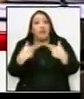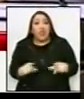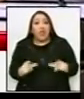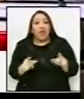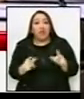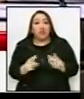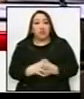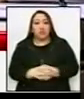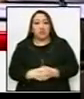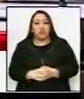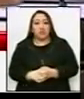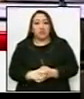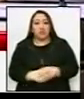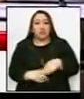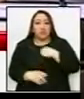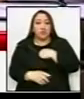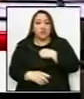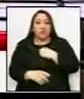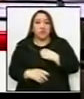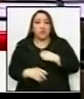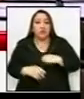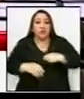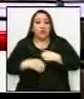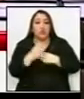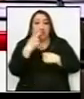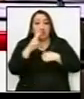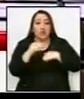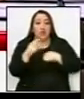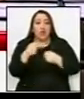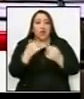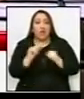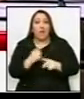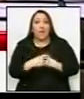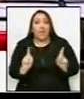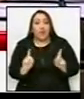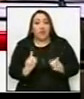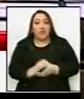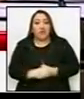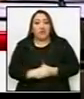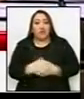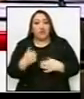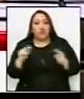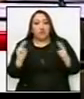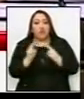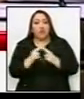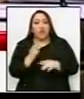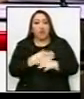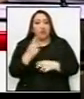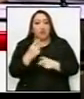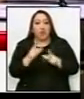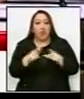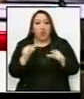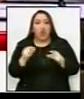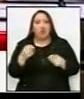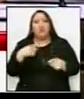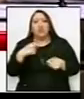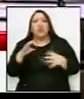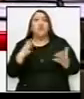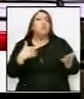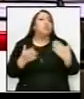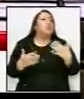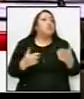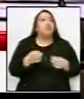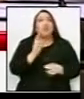no se han visto, entiendo aquí en el informe, pero que se encontraban no solamente en lugares sociales y